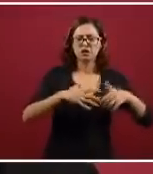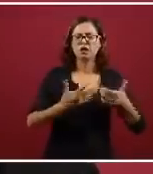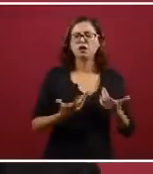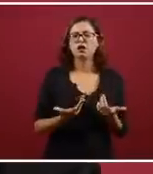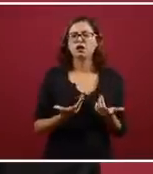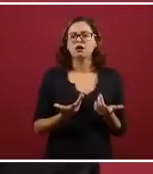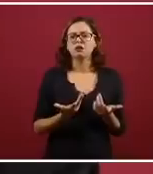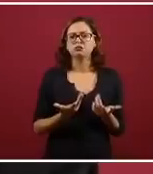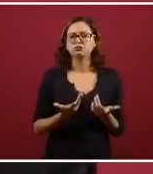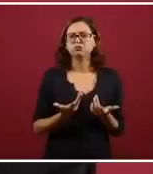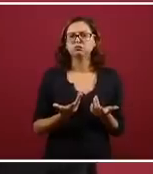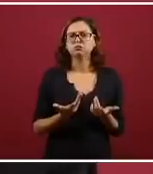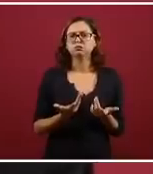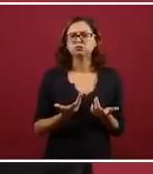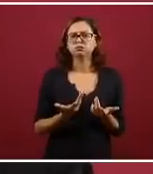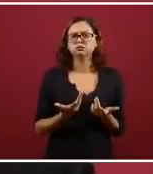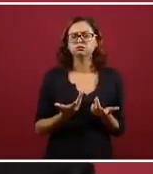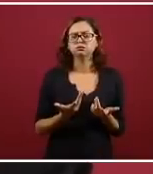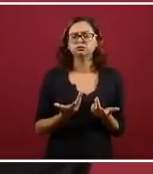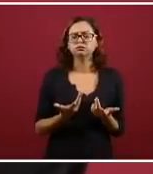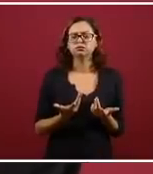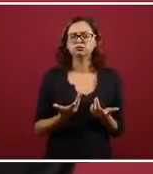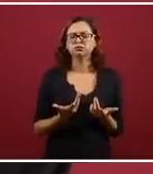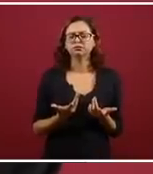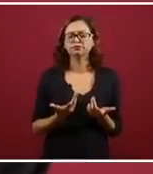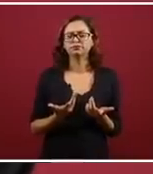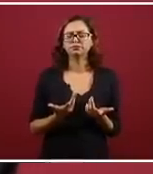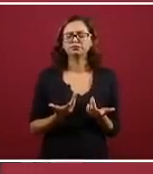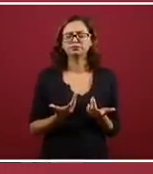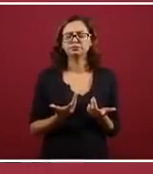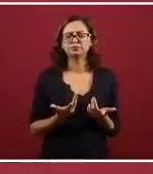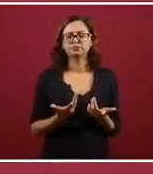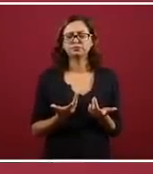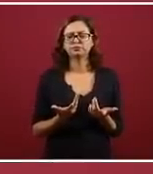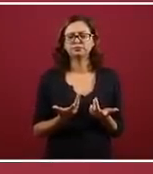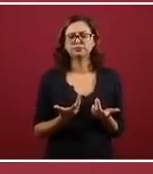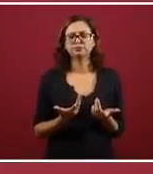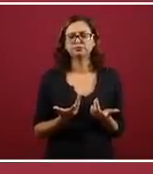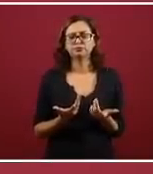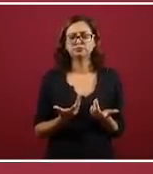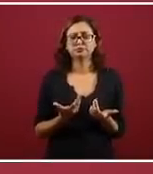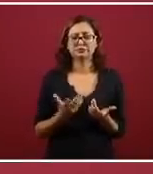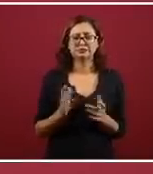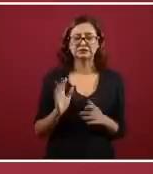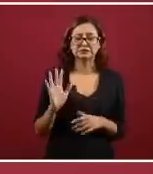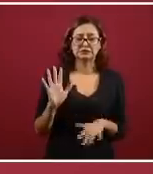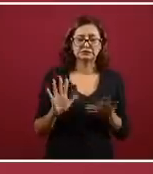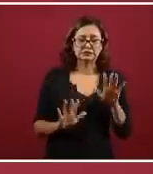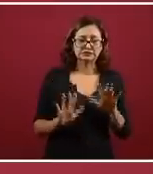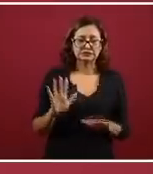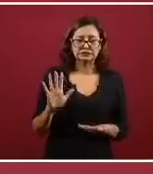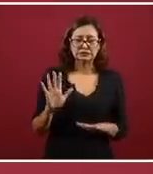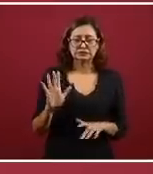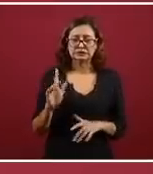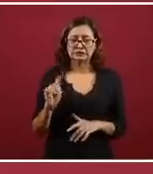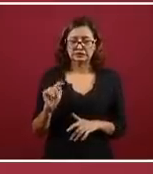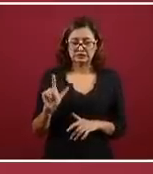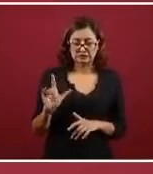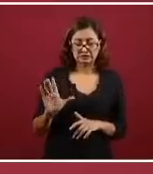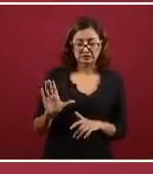que tienen algunas dudas sobre el